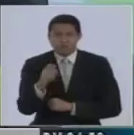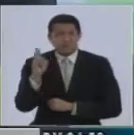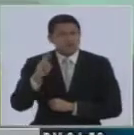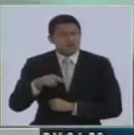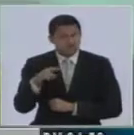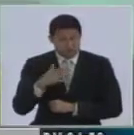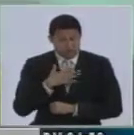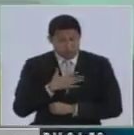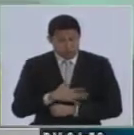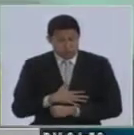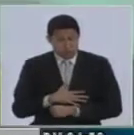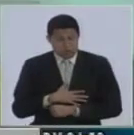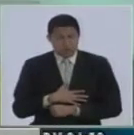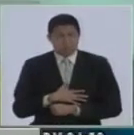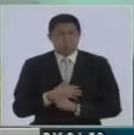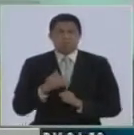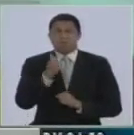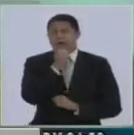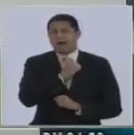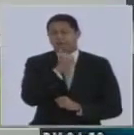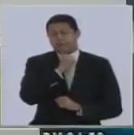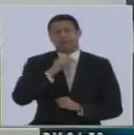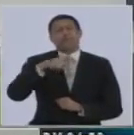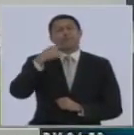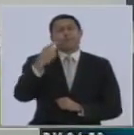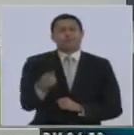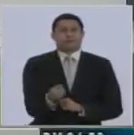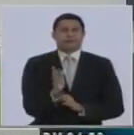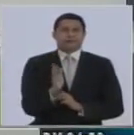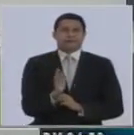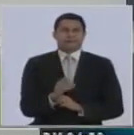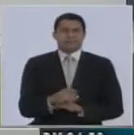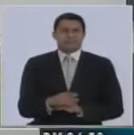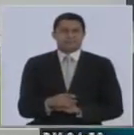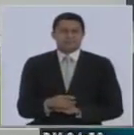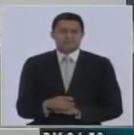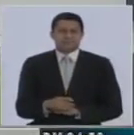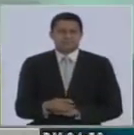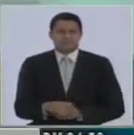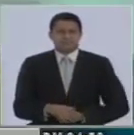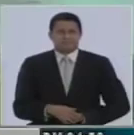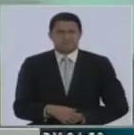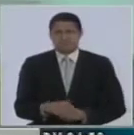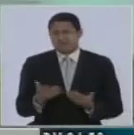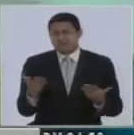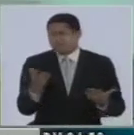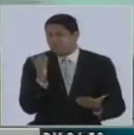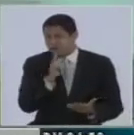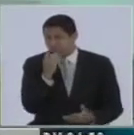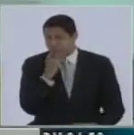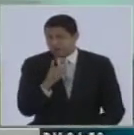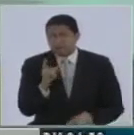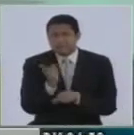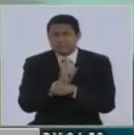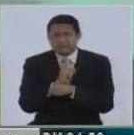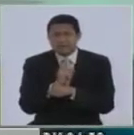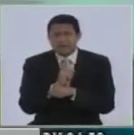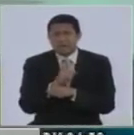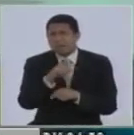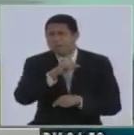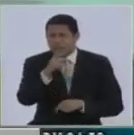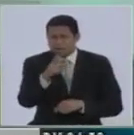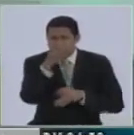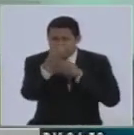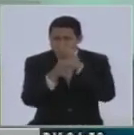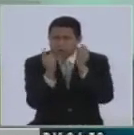nuestro organismo que generó resistencia en los pocas en la flora y además varela flores a que dore no es muy bueno rápidamente quisiera que me